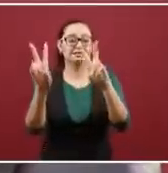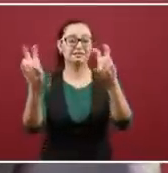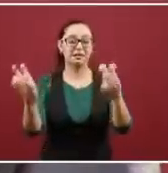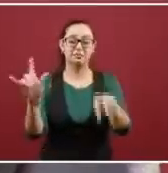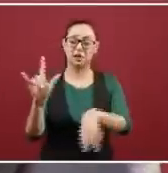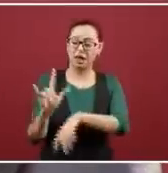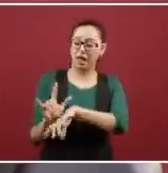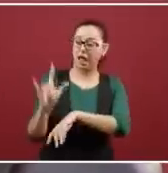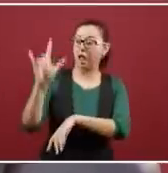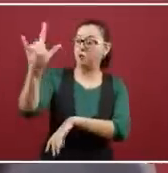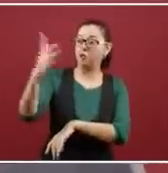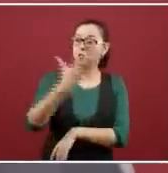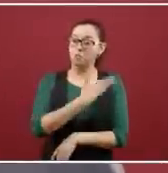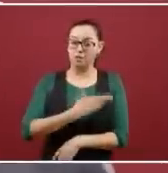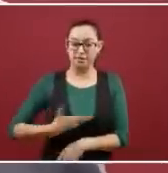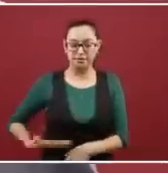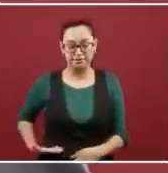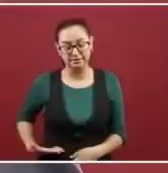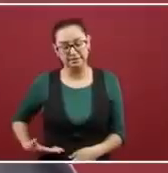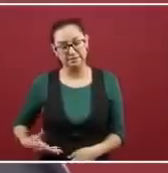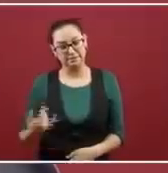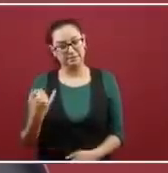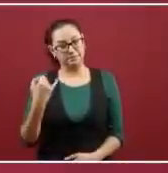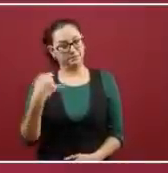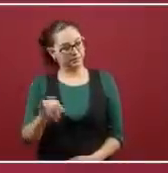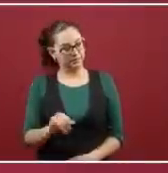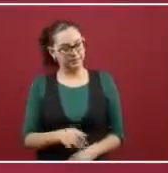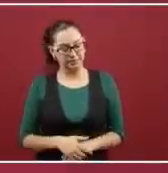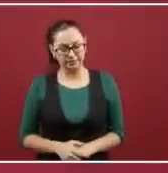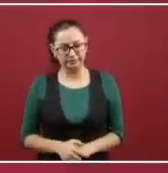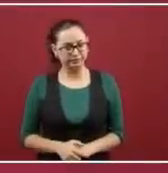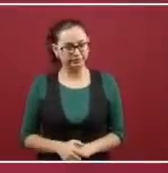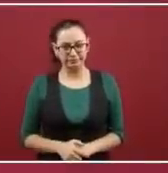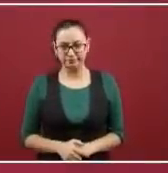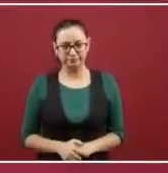el atrevimiento de